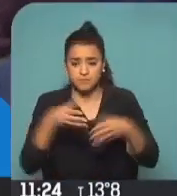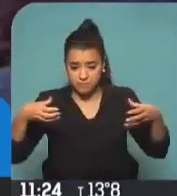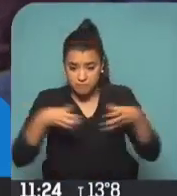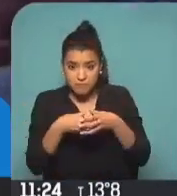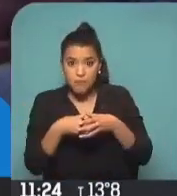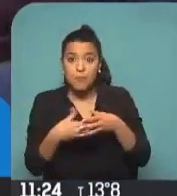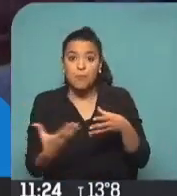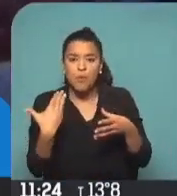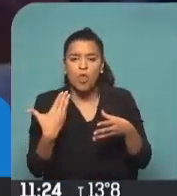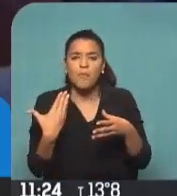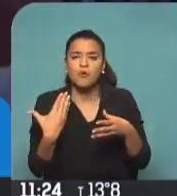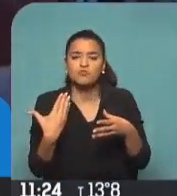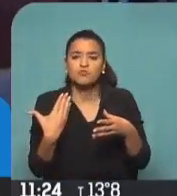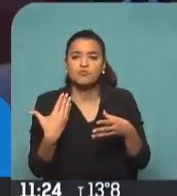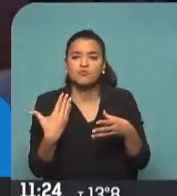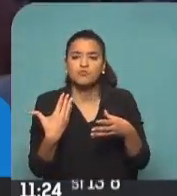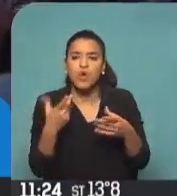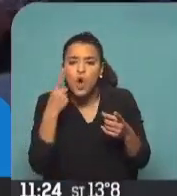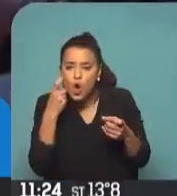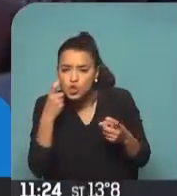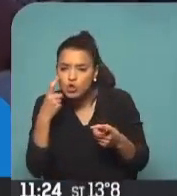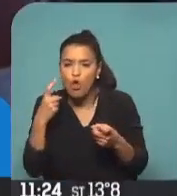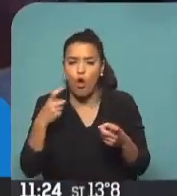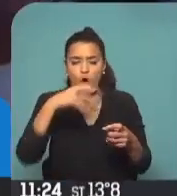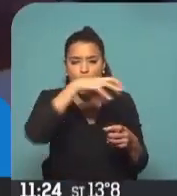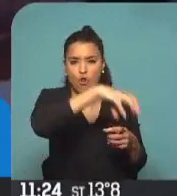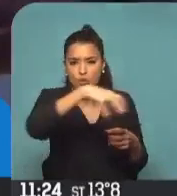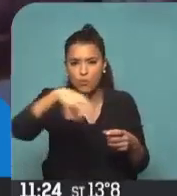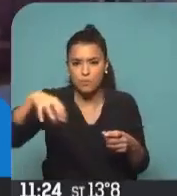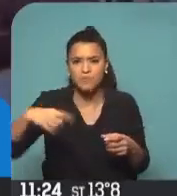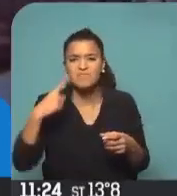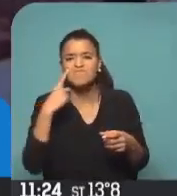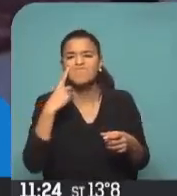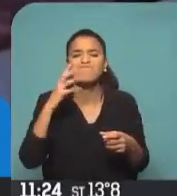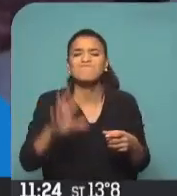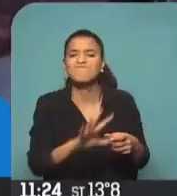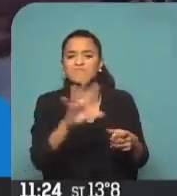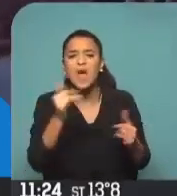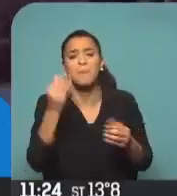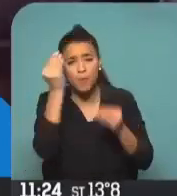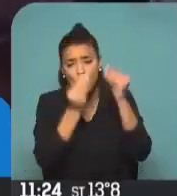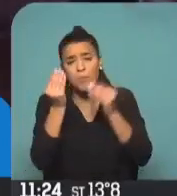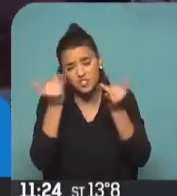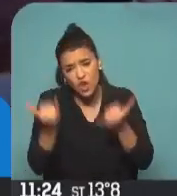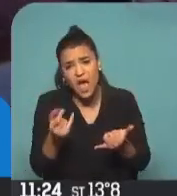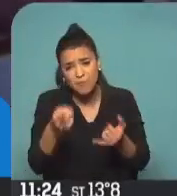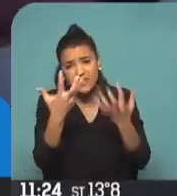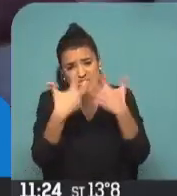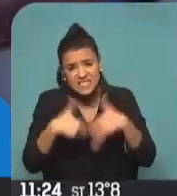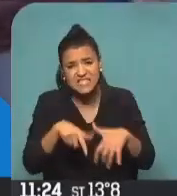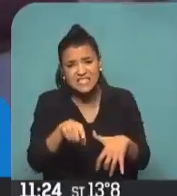nos permite tener un enorme nivel de control en cada una de las mesas. ¿Hay de desconfianza, Massa? Preocupación, porque este es un